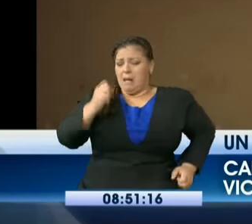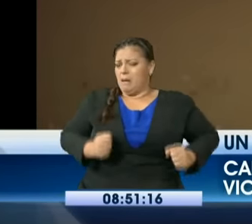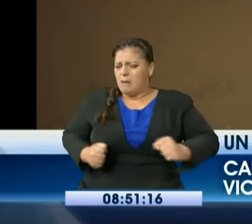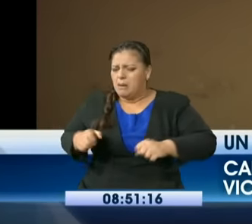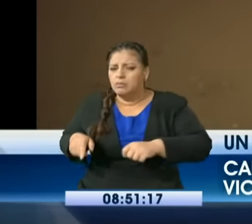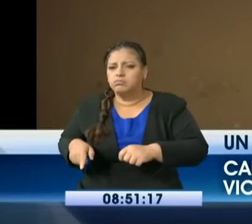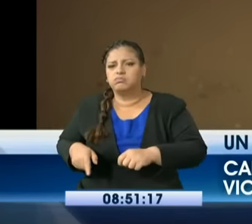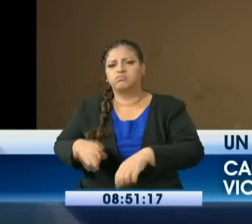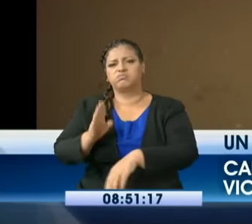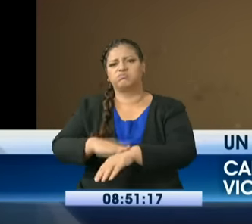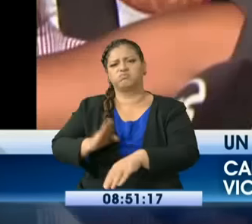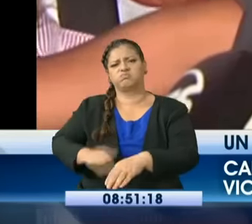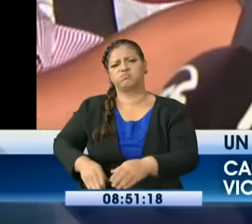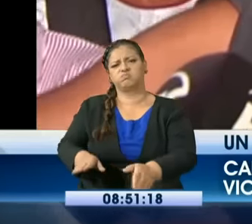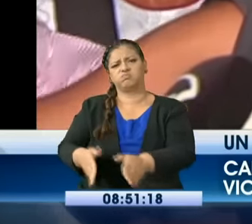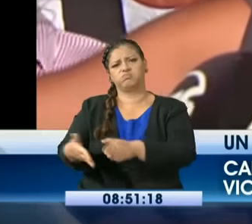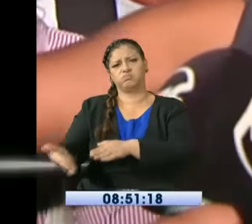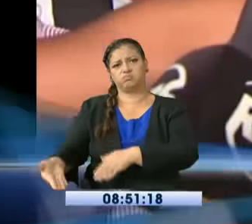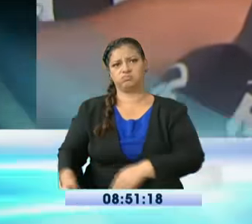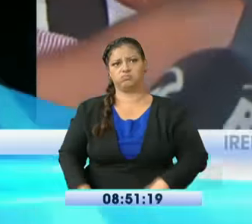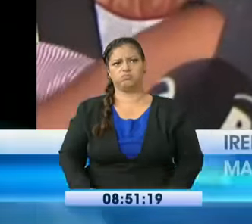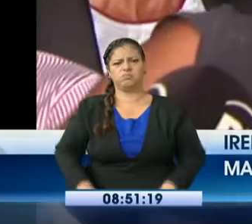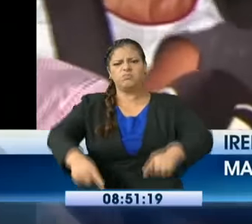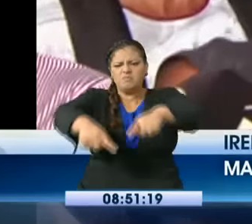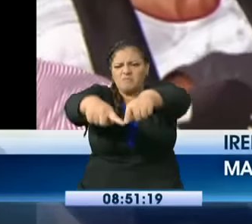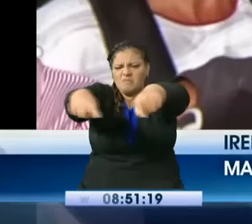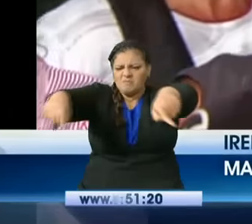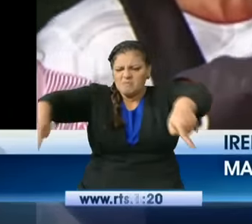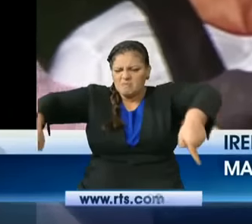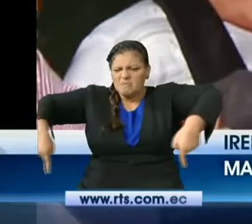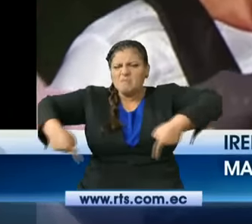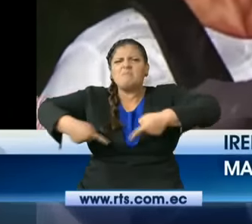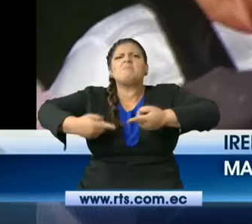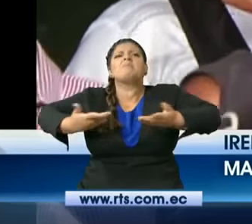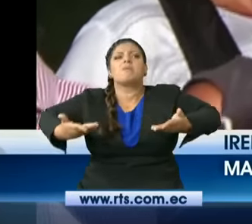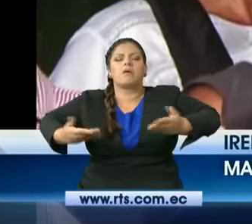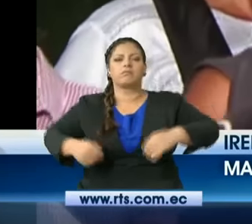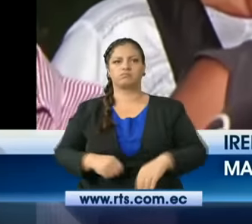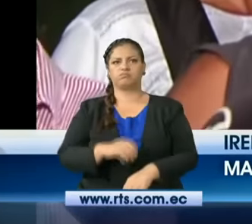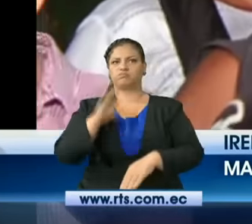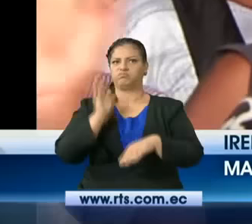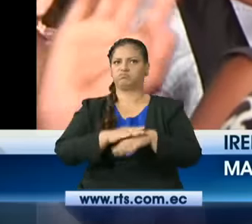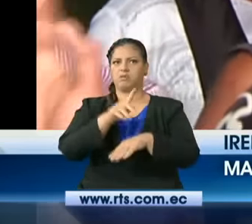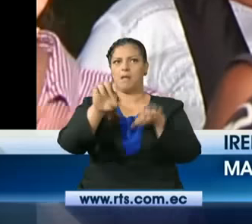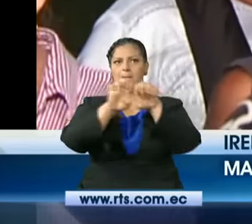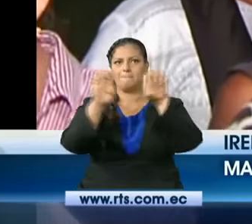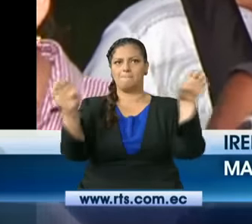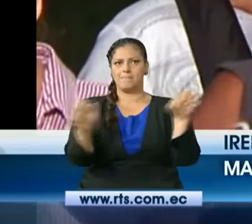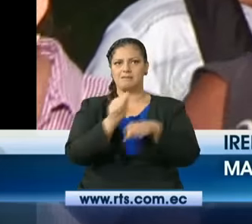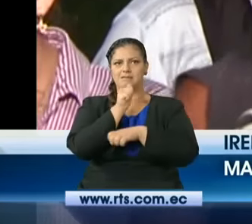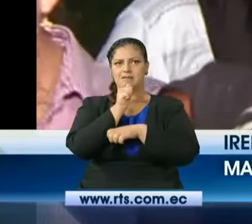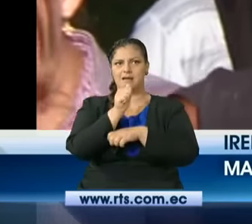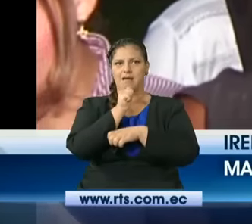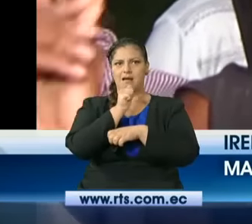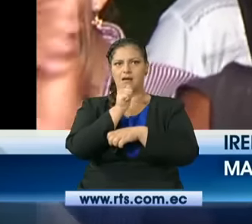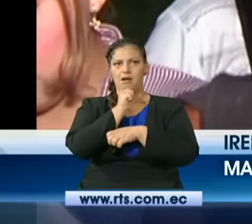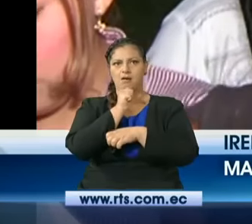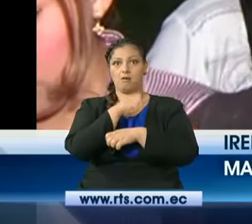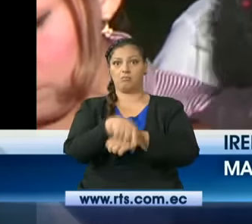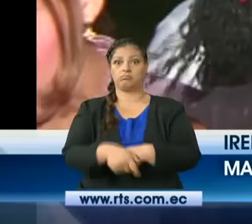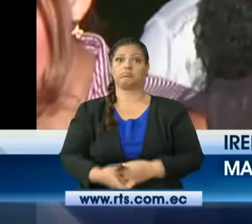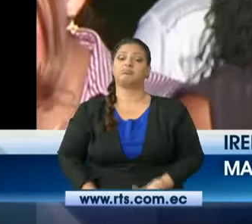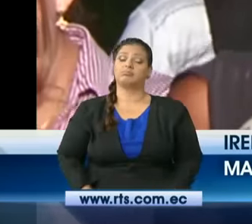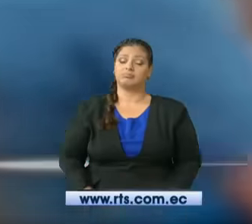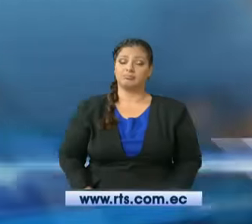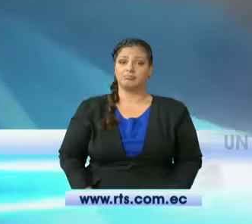Interagua, que ellos se hagan responsables de lo que ha pasado aquí, porque que no se ha ahogado un perro, fue una